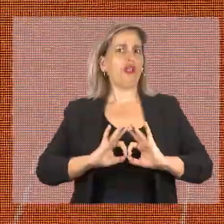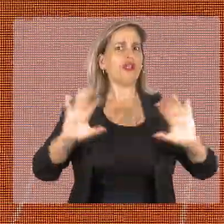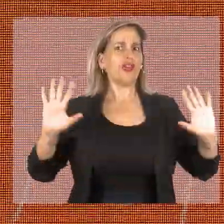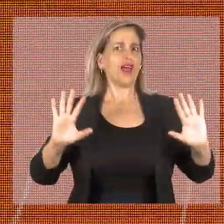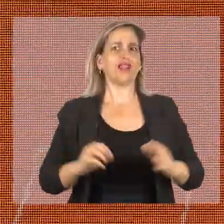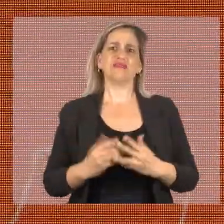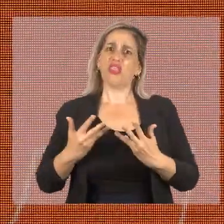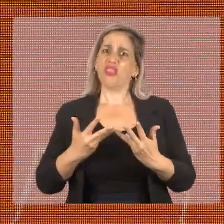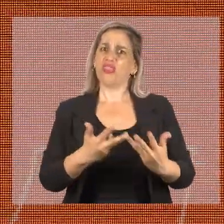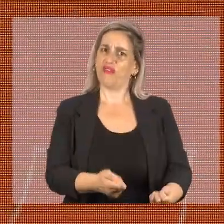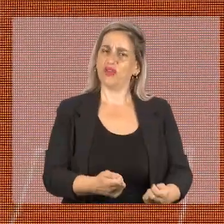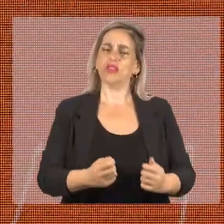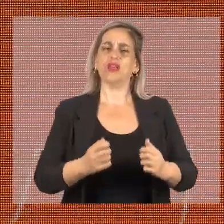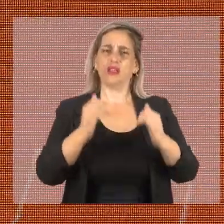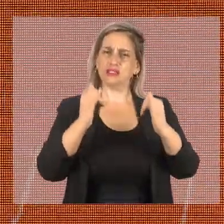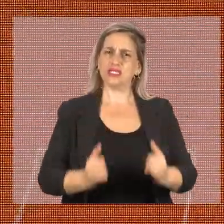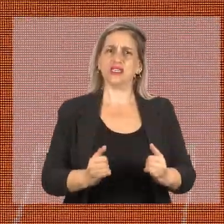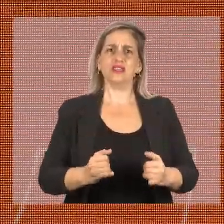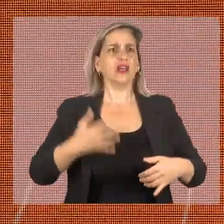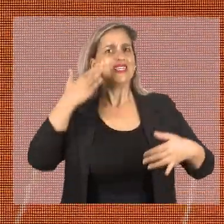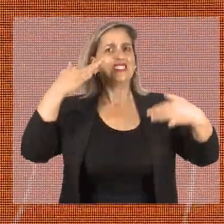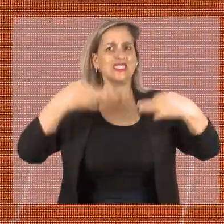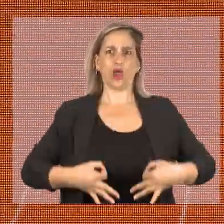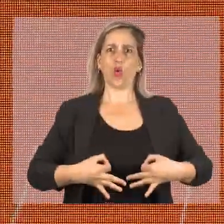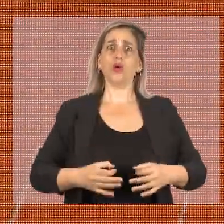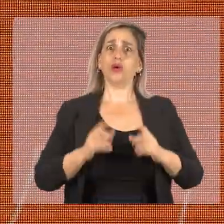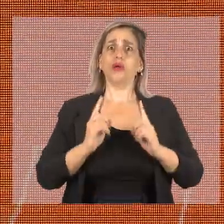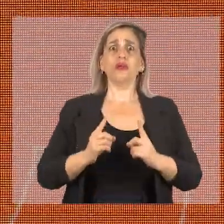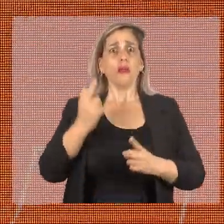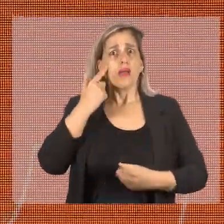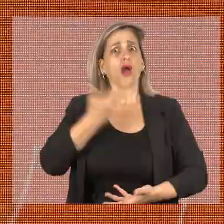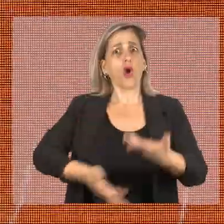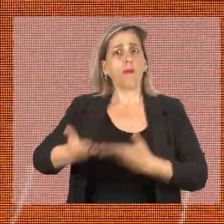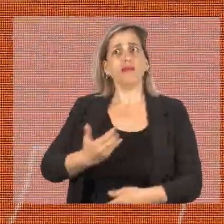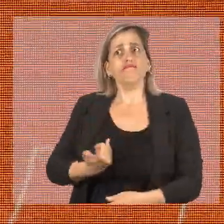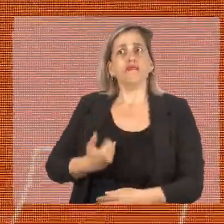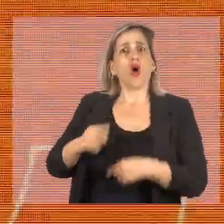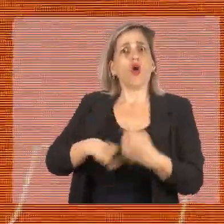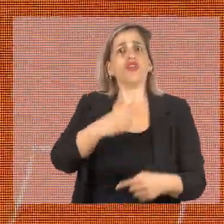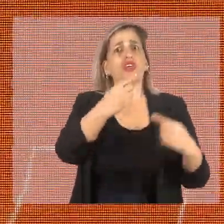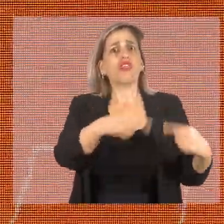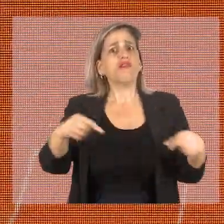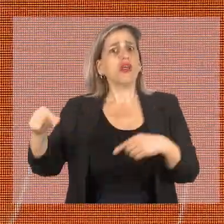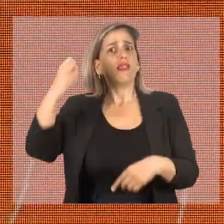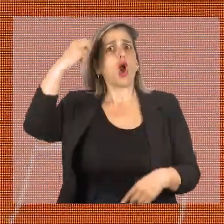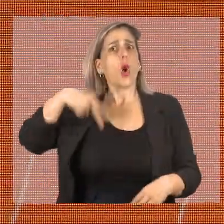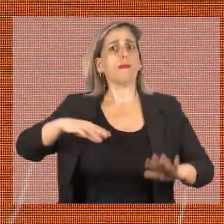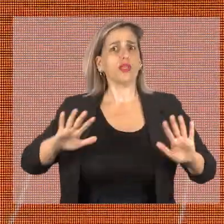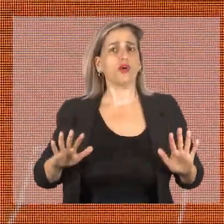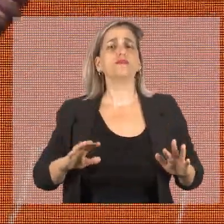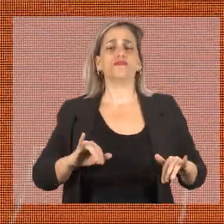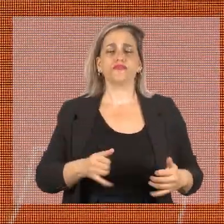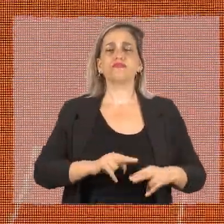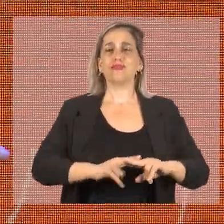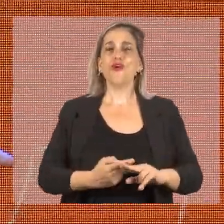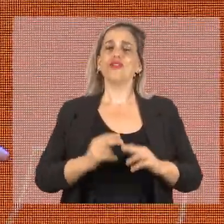liberales, defenderlas con convicción y además escuchando otro punto de vista. Así que,